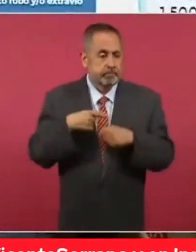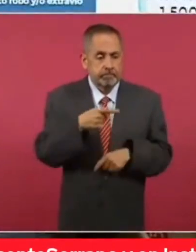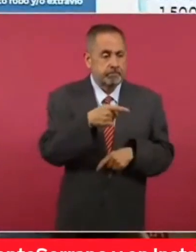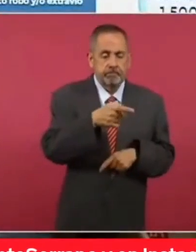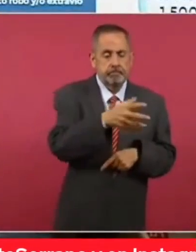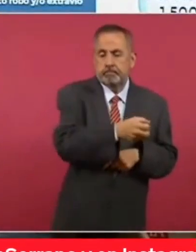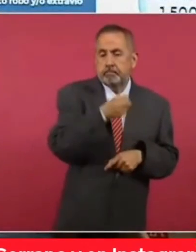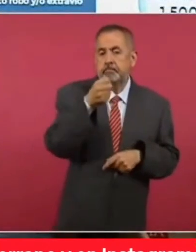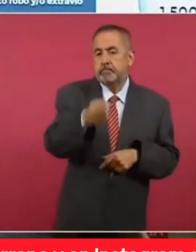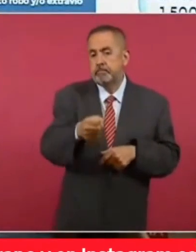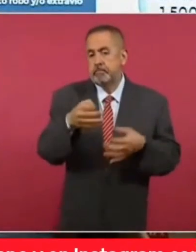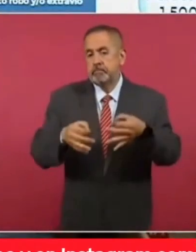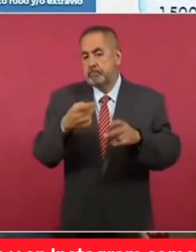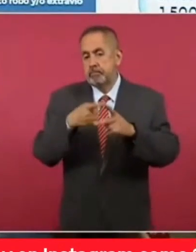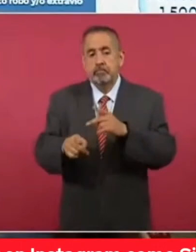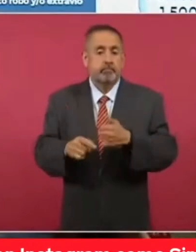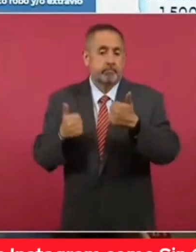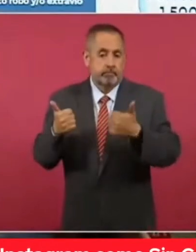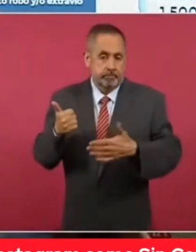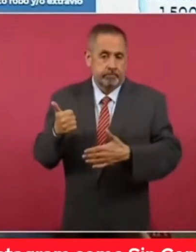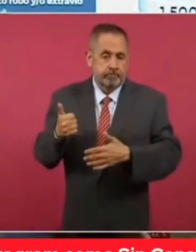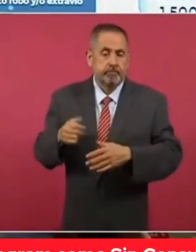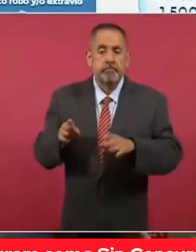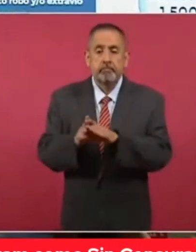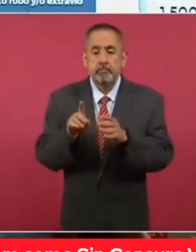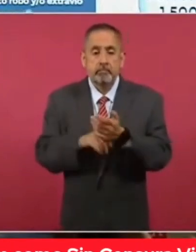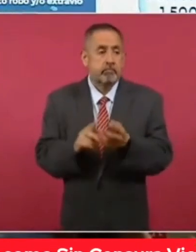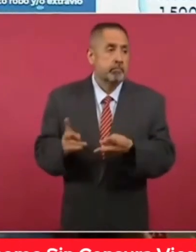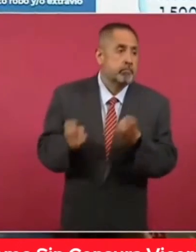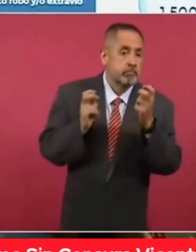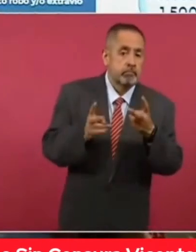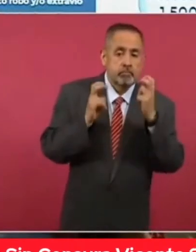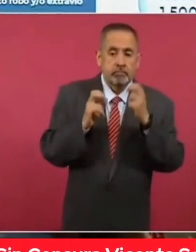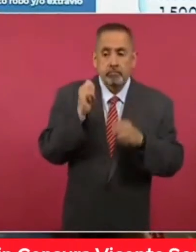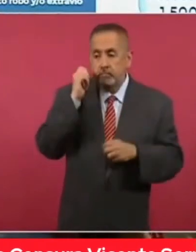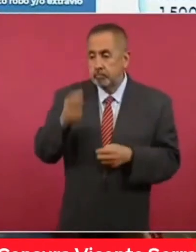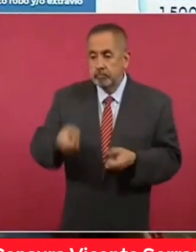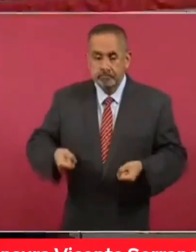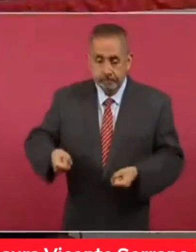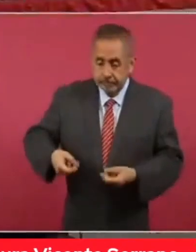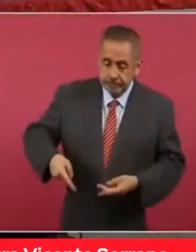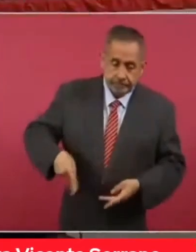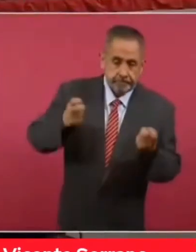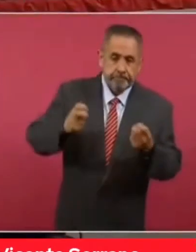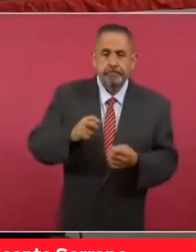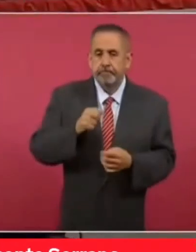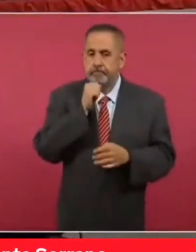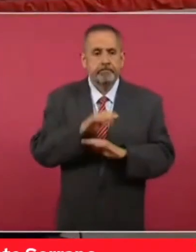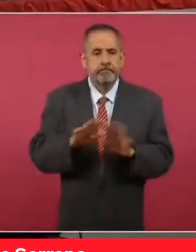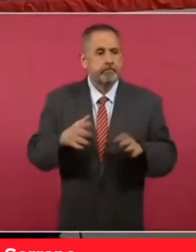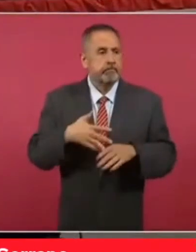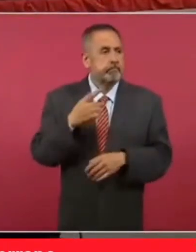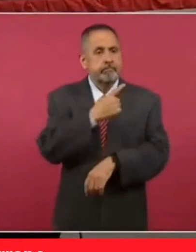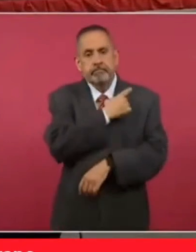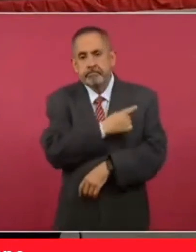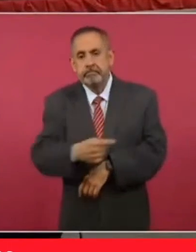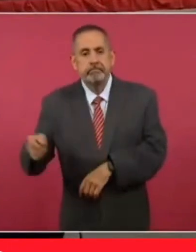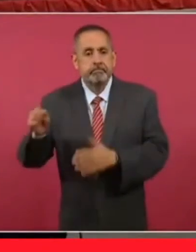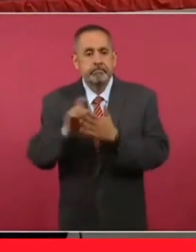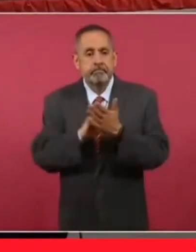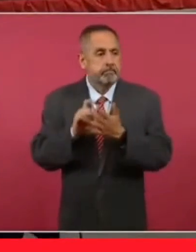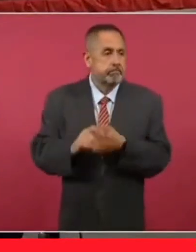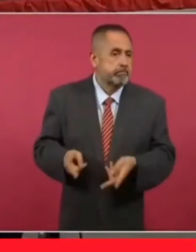disposición seis y no se ha reportado ningún robo o extravío de maletas ya llevamos meses con esta situación